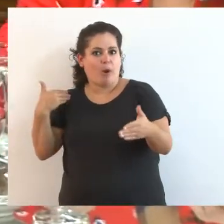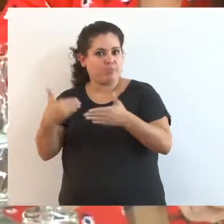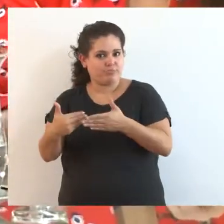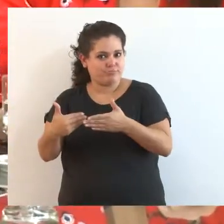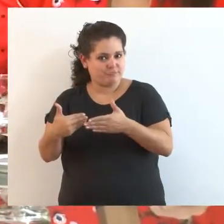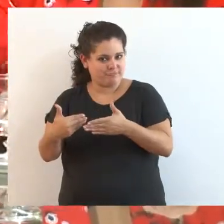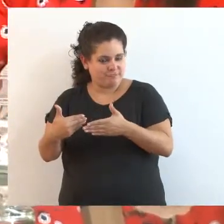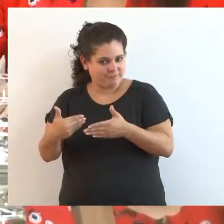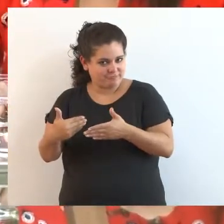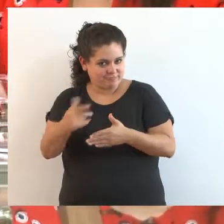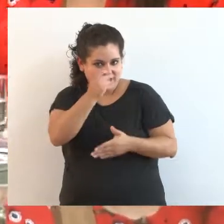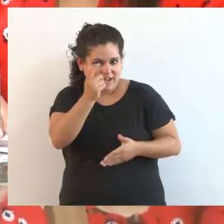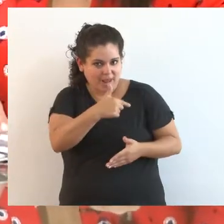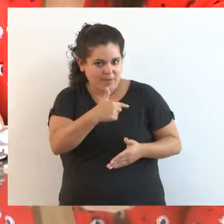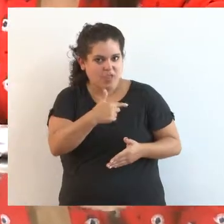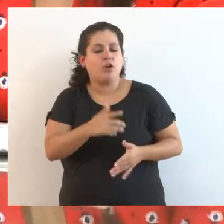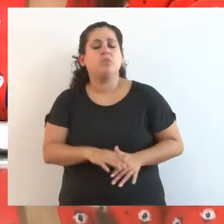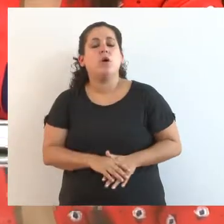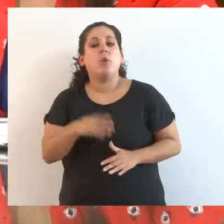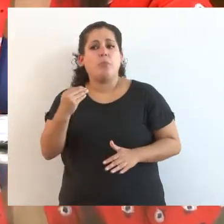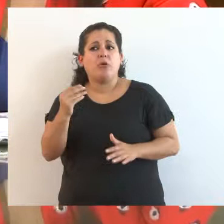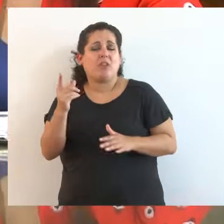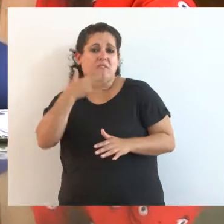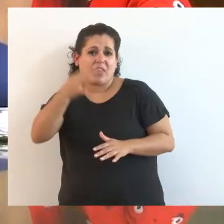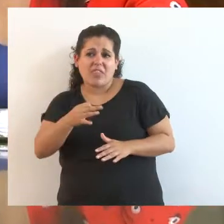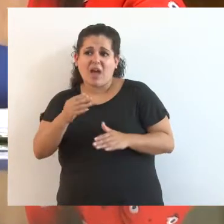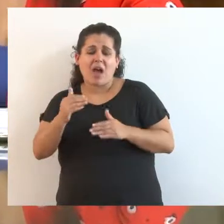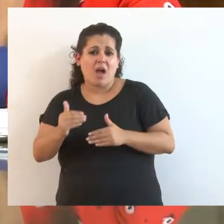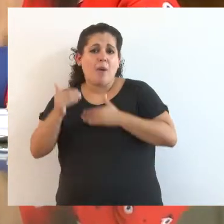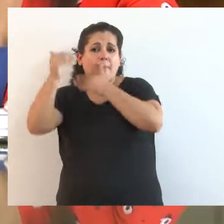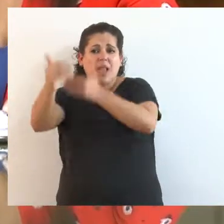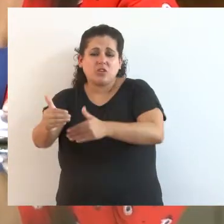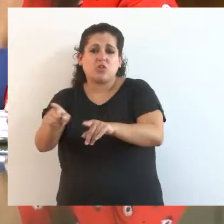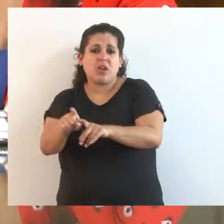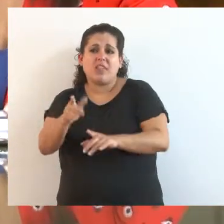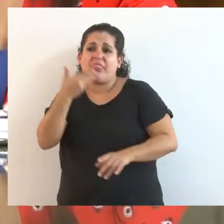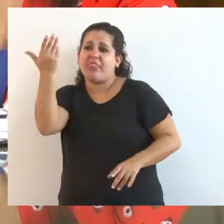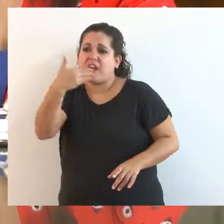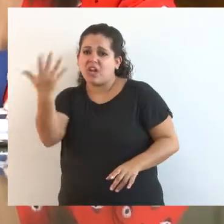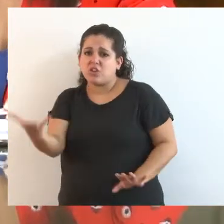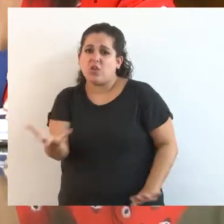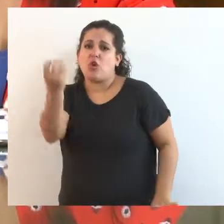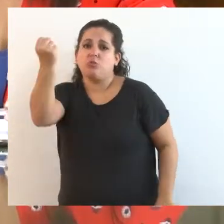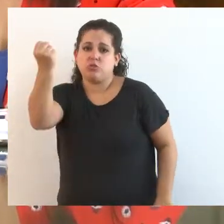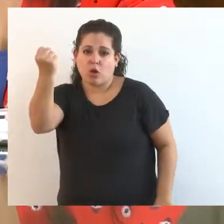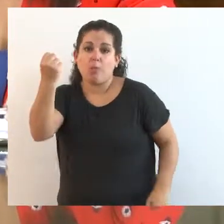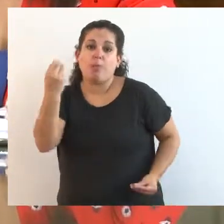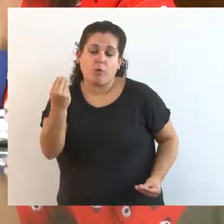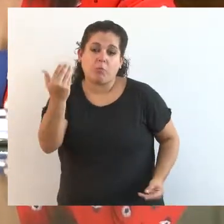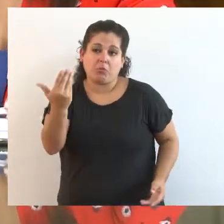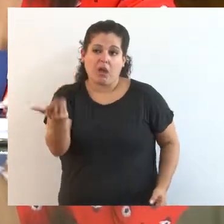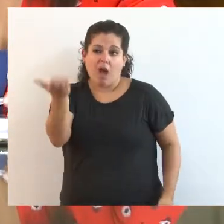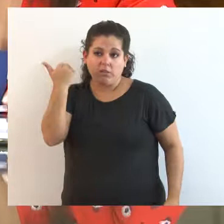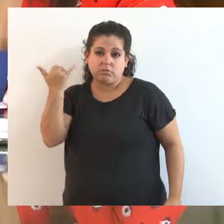sea, se fue por lo más inmediato, que es lo que más dificulta el plazo en la declaración de adoptabilidad de un niño.